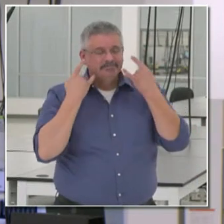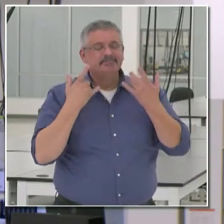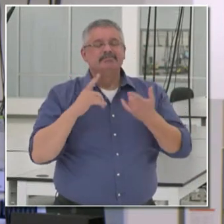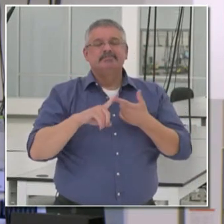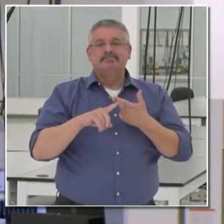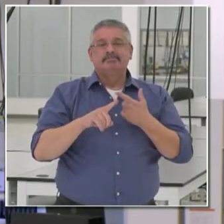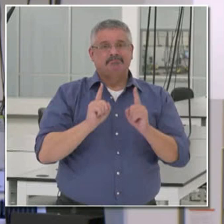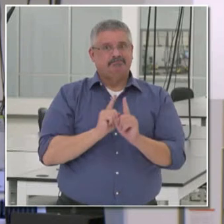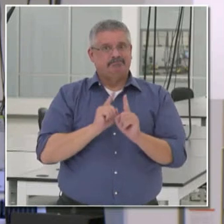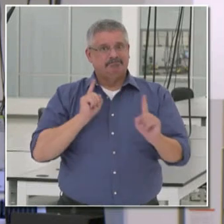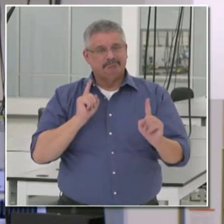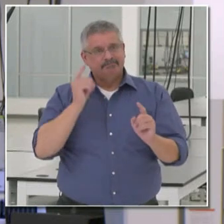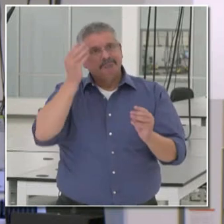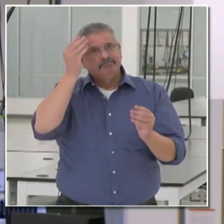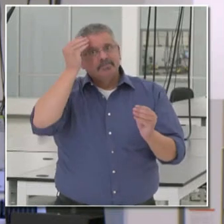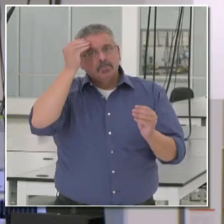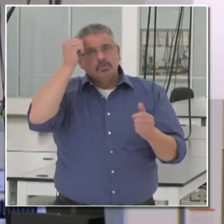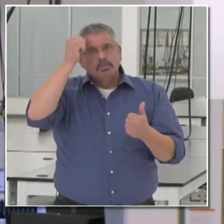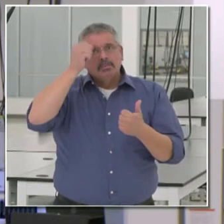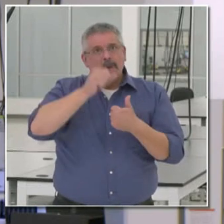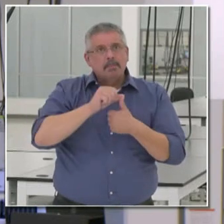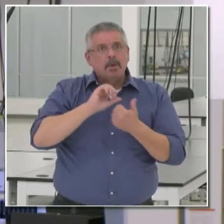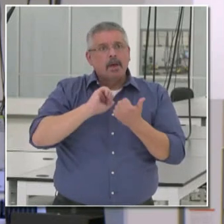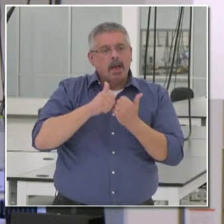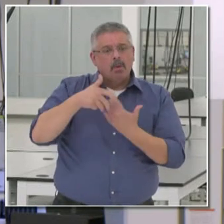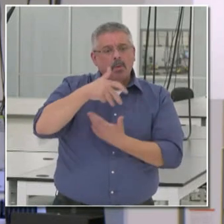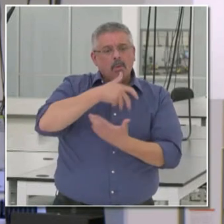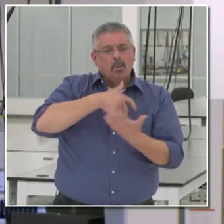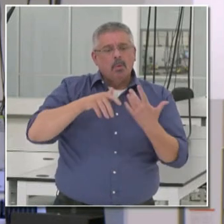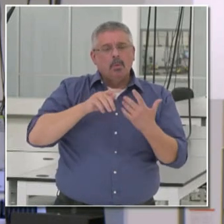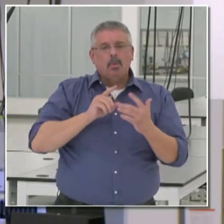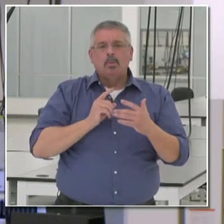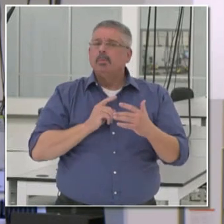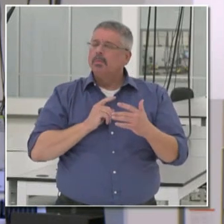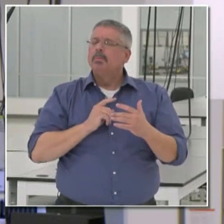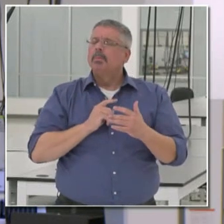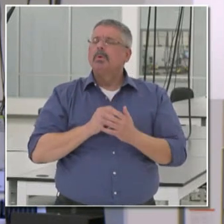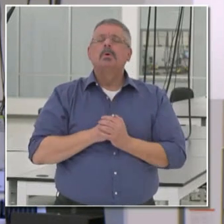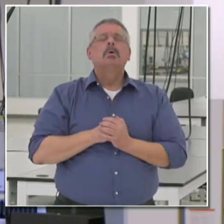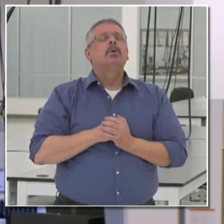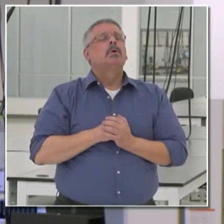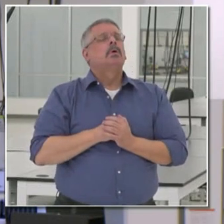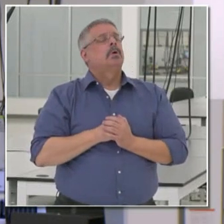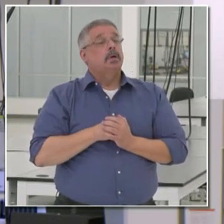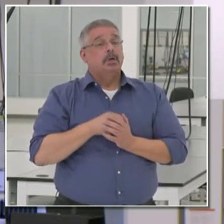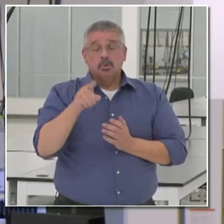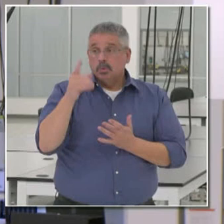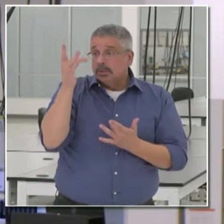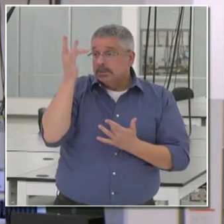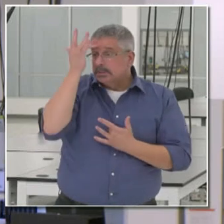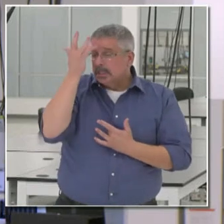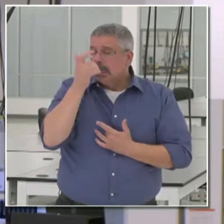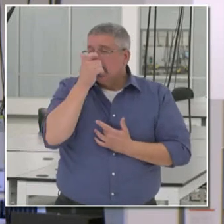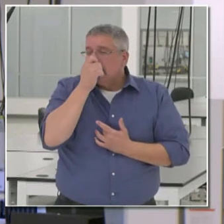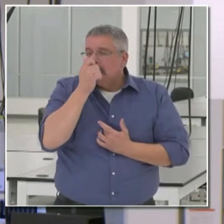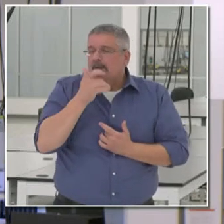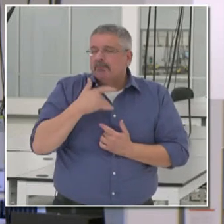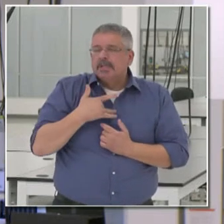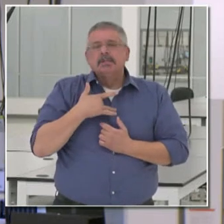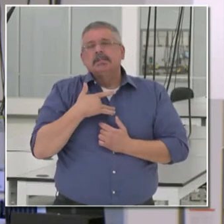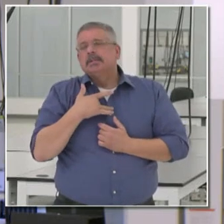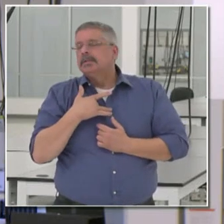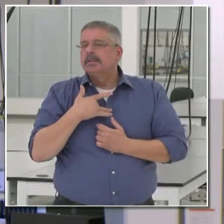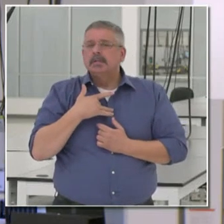comienza con el uso de la mascarilla de realmente ser concienzudos sobre guardar la distancia especialmente cuando uno se encuentra